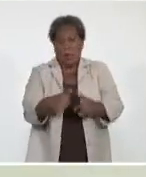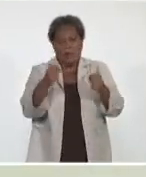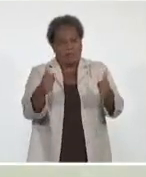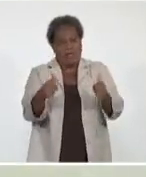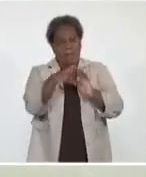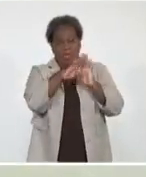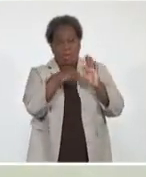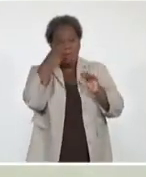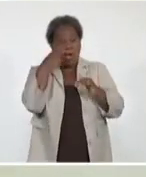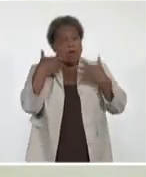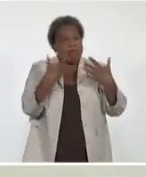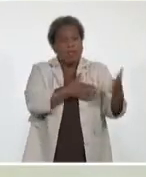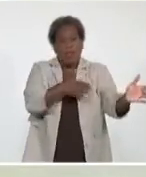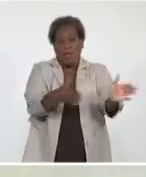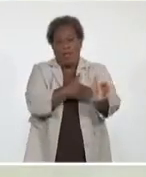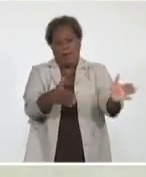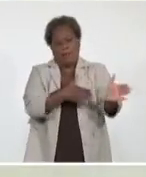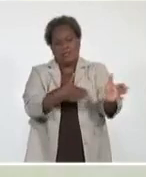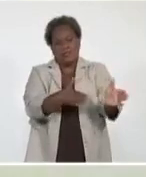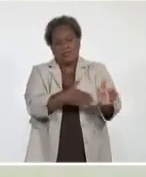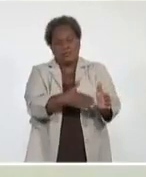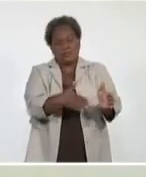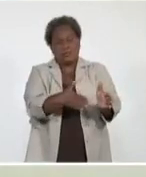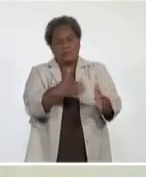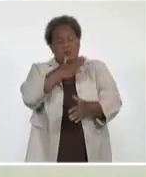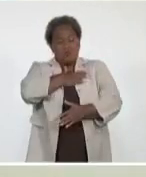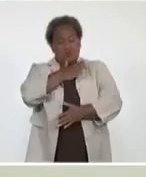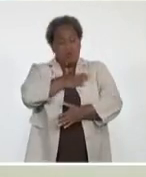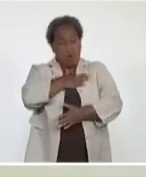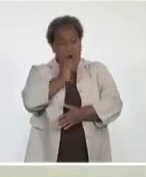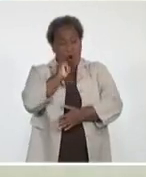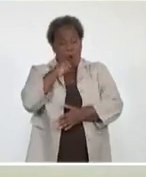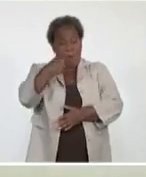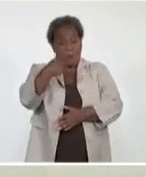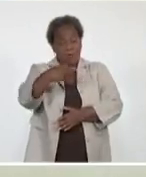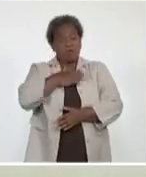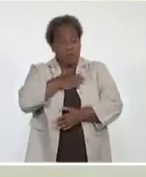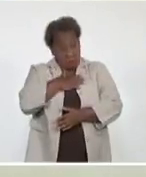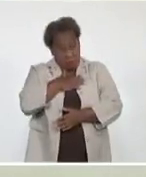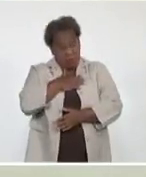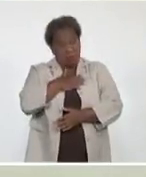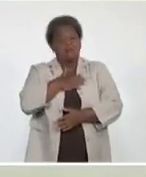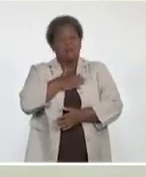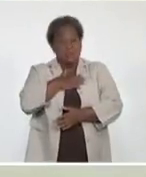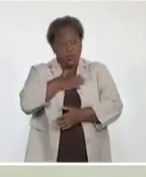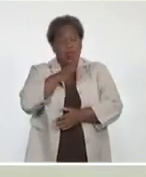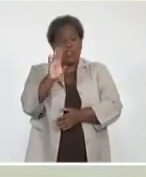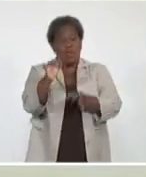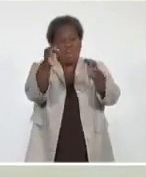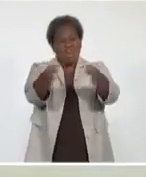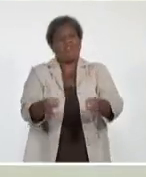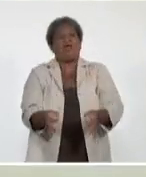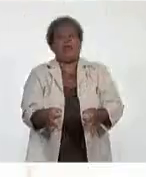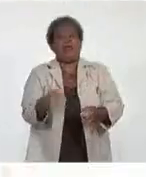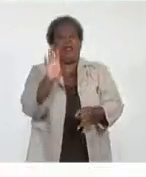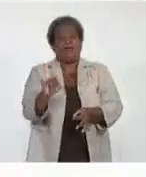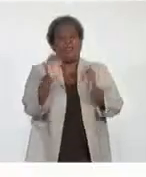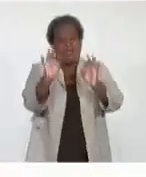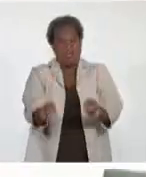mucho relajamiento en la calle. Es mi opinión. Como la mía puede ser de muchas personas, pero yo tengo que decir la verdad porque la verdad hay que decirla como